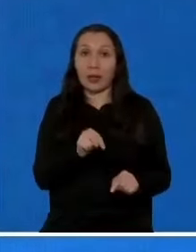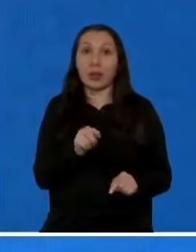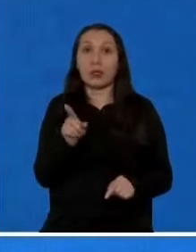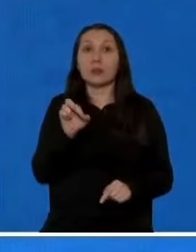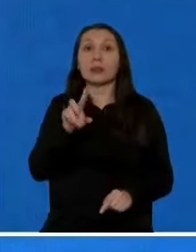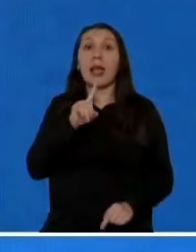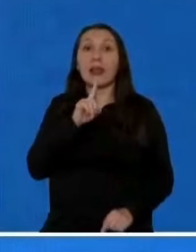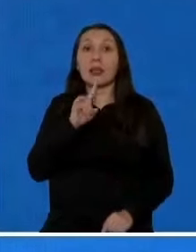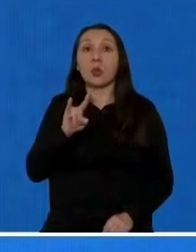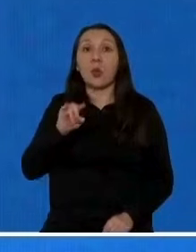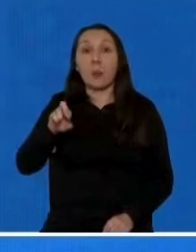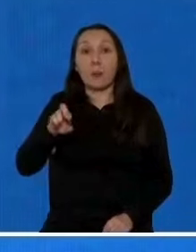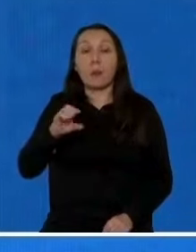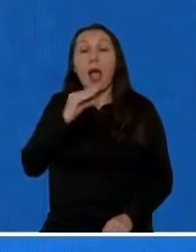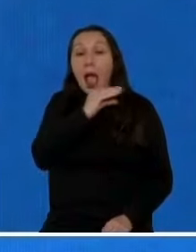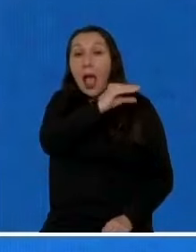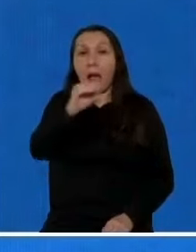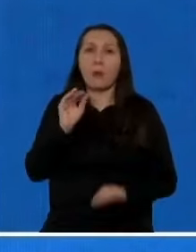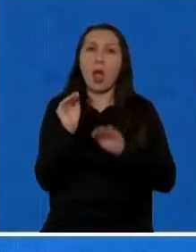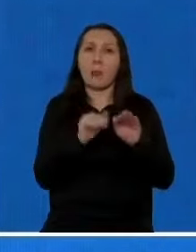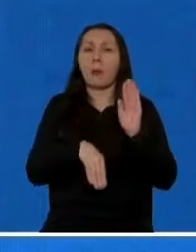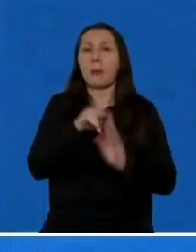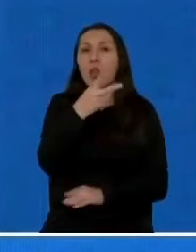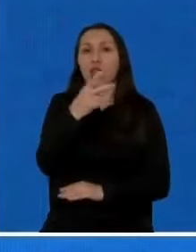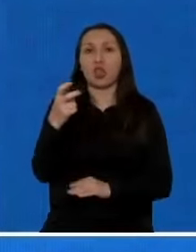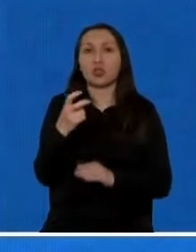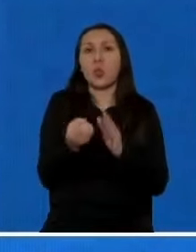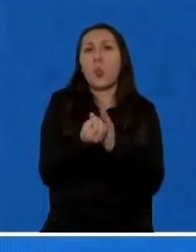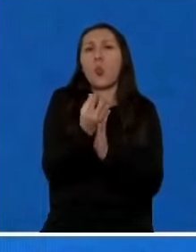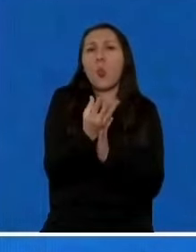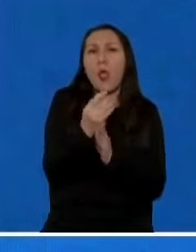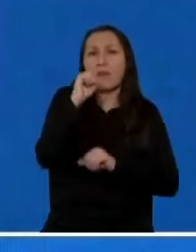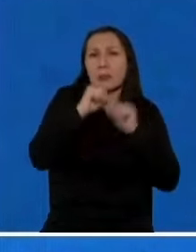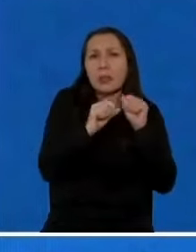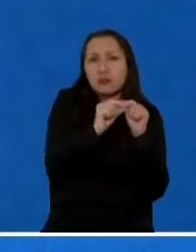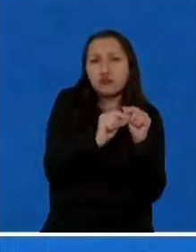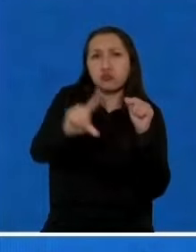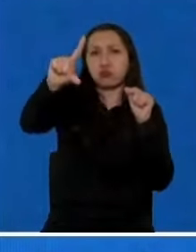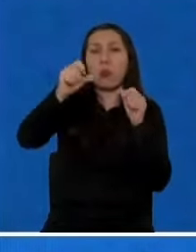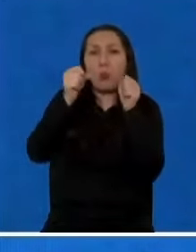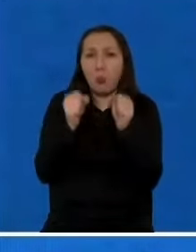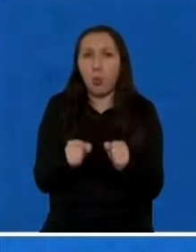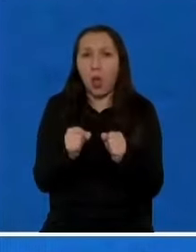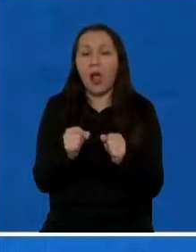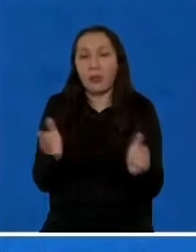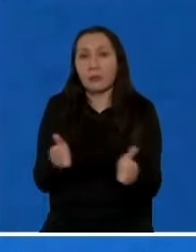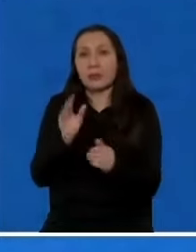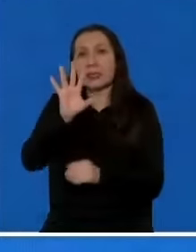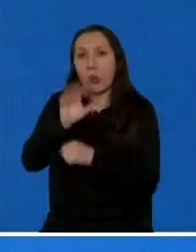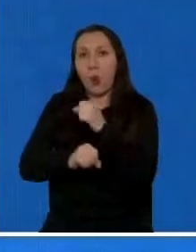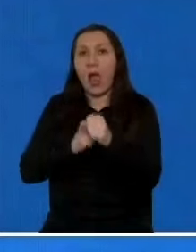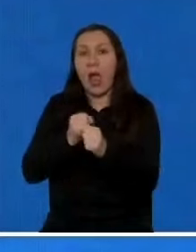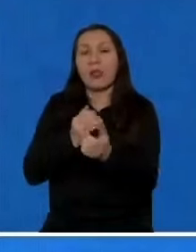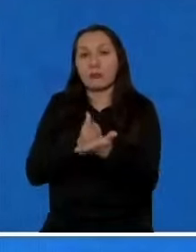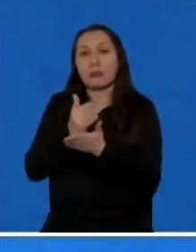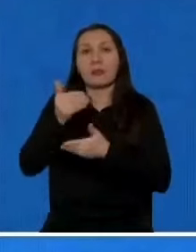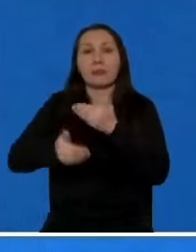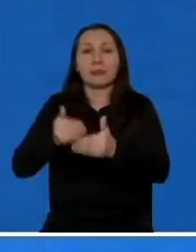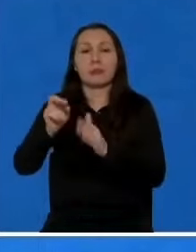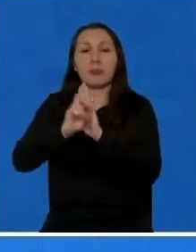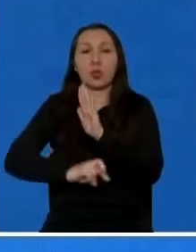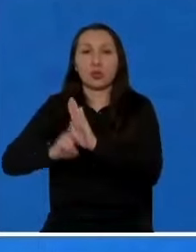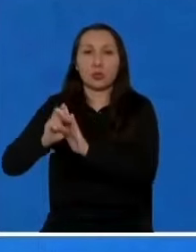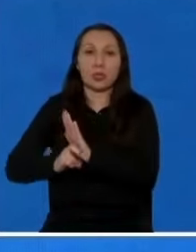Startup Campus, vamos a apoyar a más de 200 startups de alto potencial de crecimiento durante los primeros 5 años de ejecución del